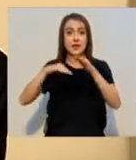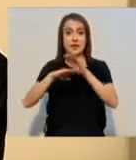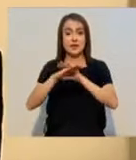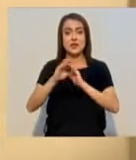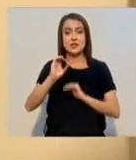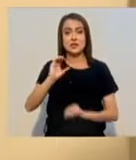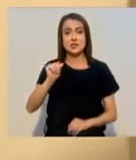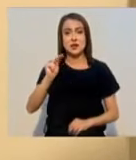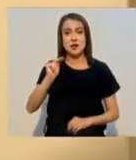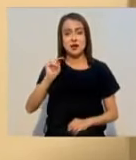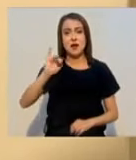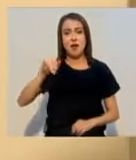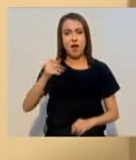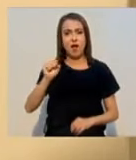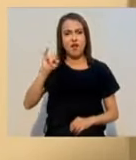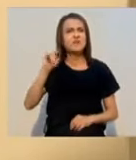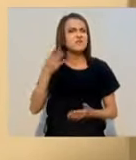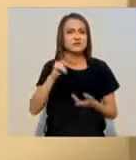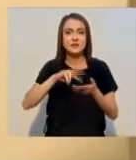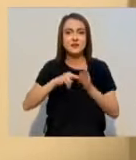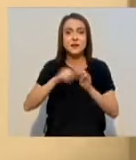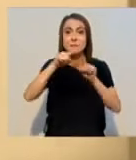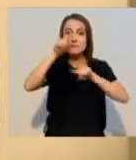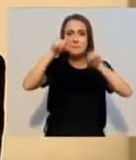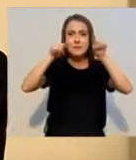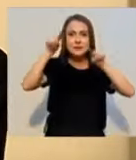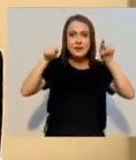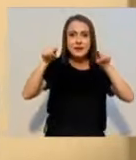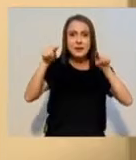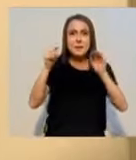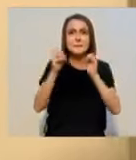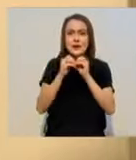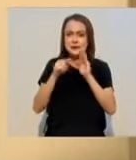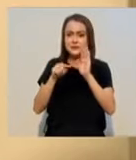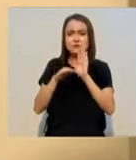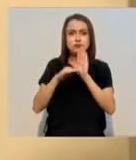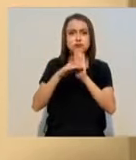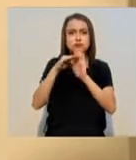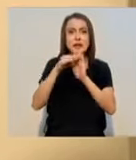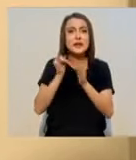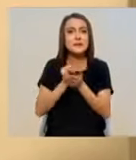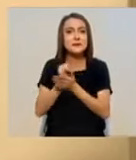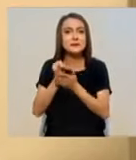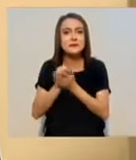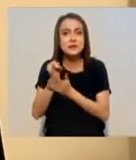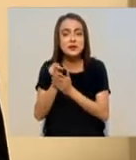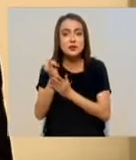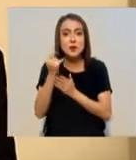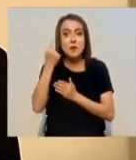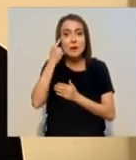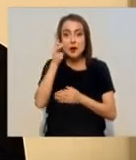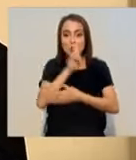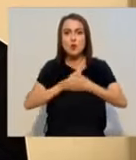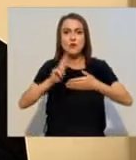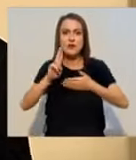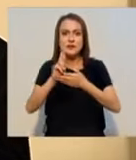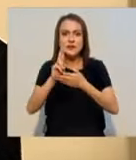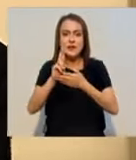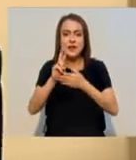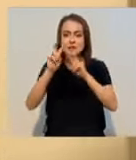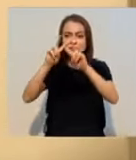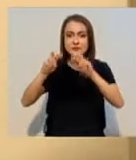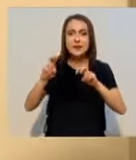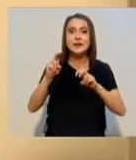de Shanghai, un ranking en el cual se mide principalmente el impacto de la investigación y la acción de las universidades en